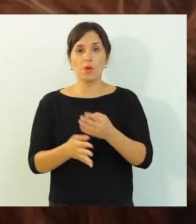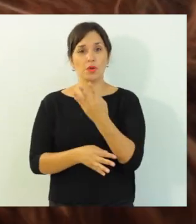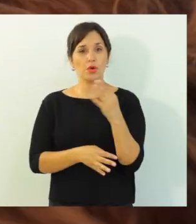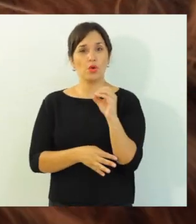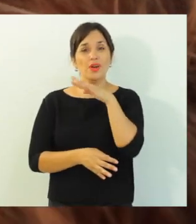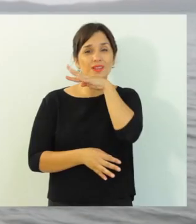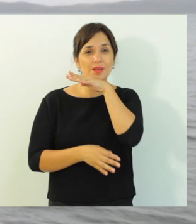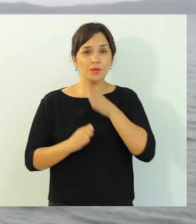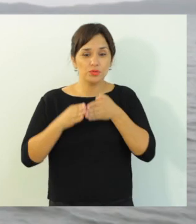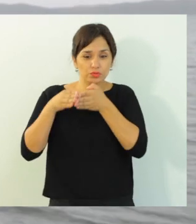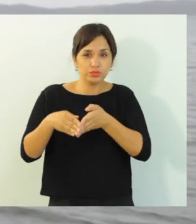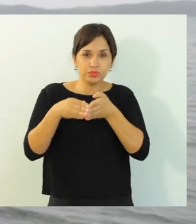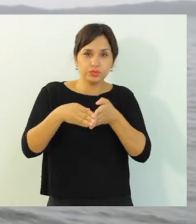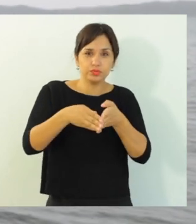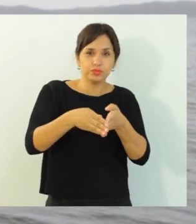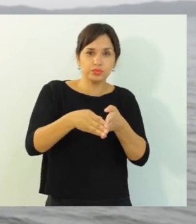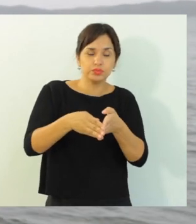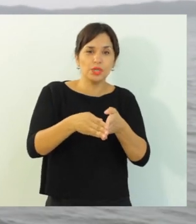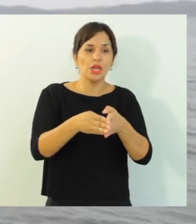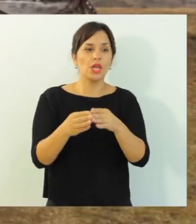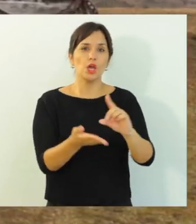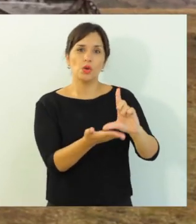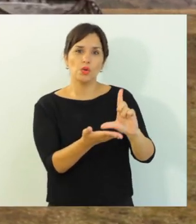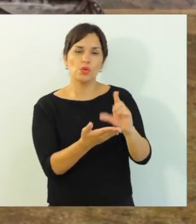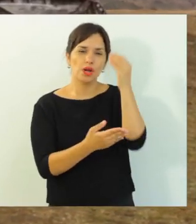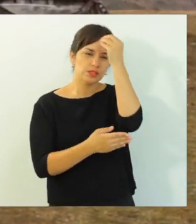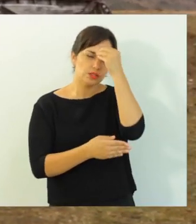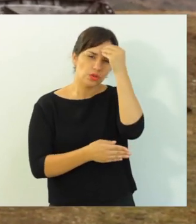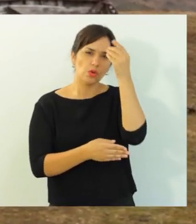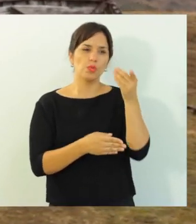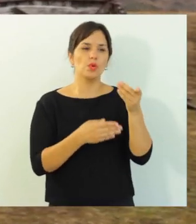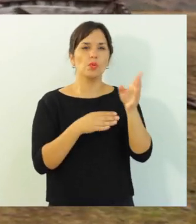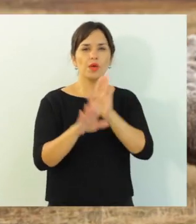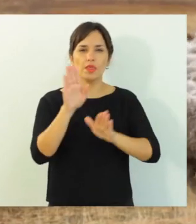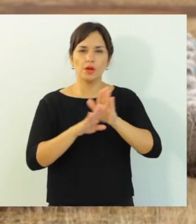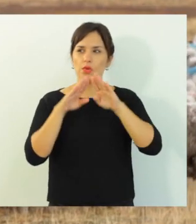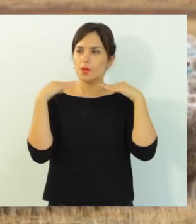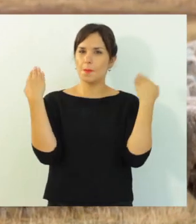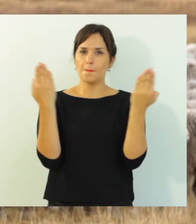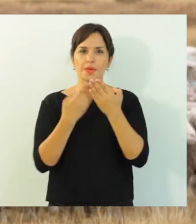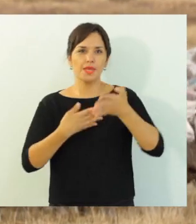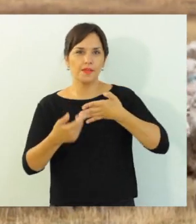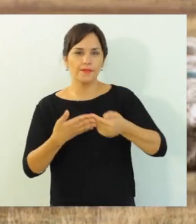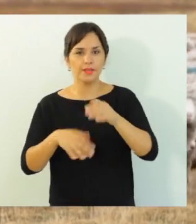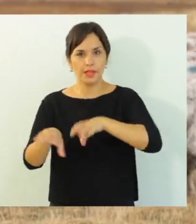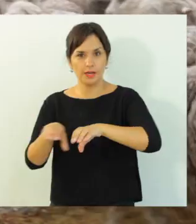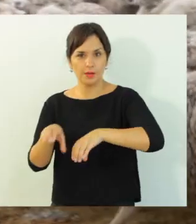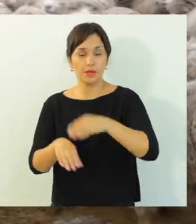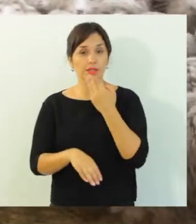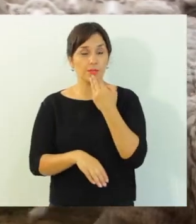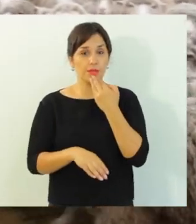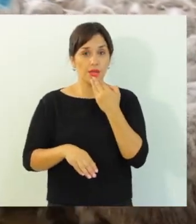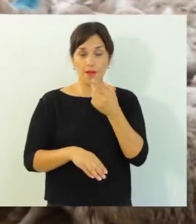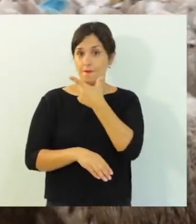40 minutos en lancha desde Puerto Natales. Es una estancia en la cual se preocupa por el cuidado medioambiental, se preocupa por el cuidado animal.